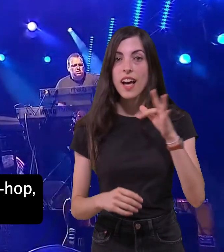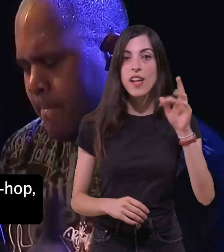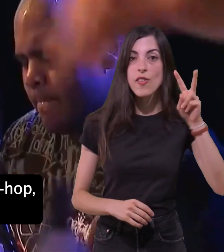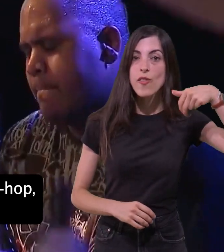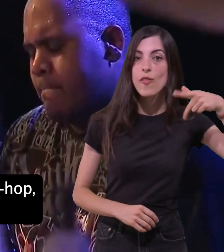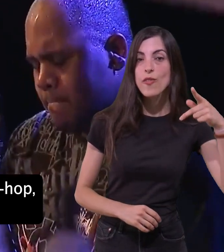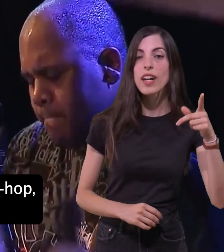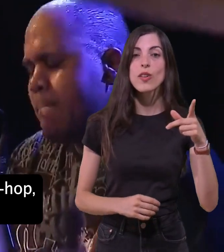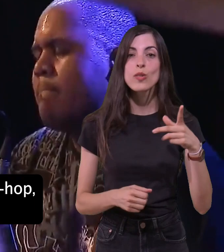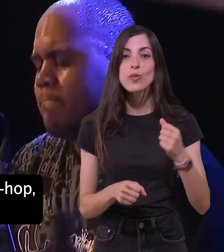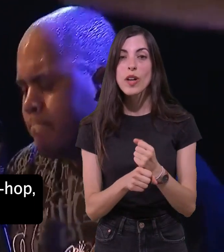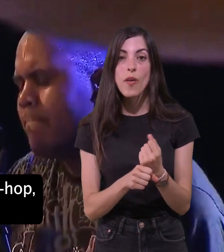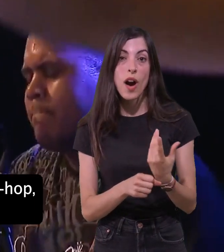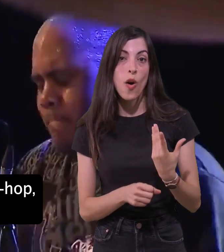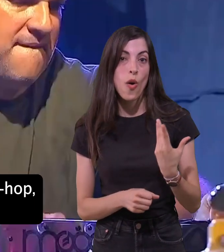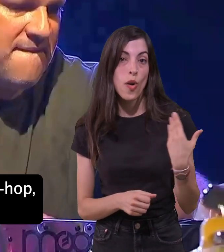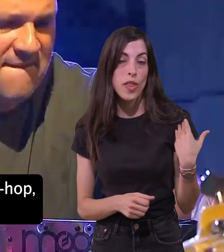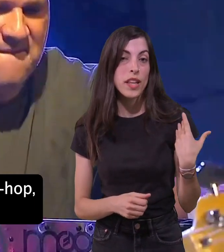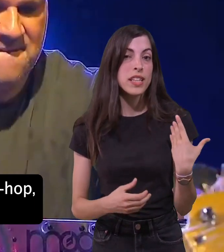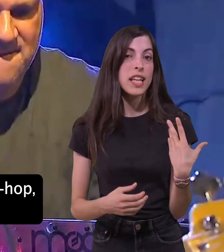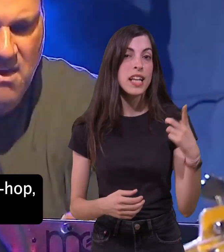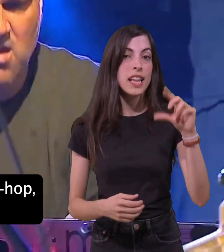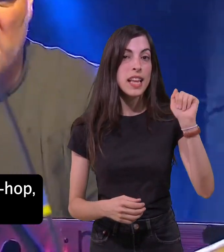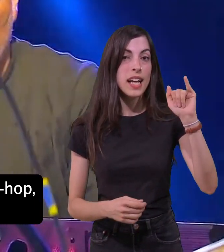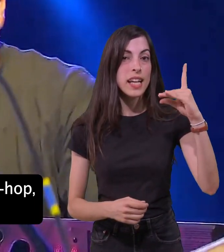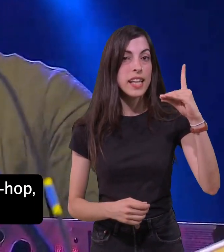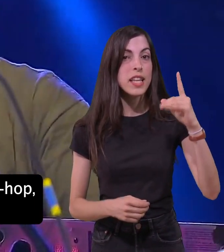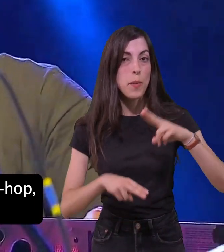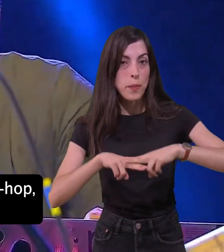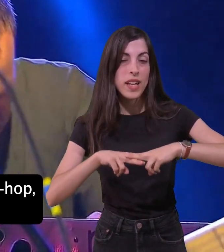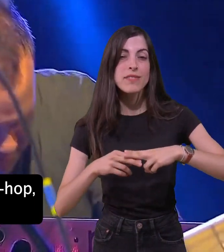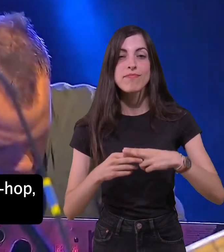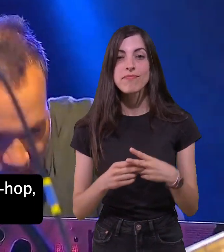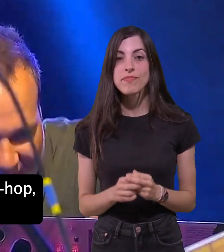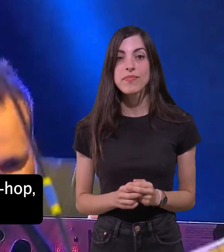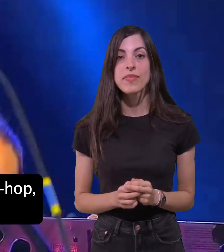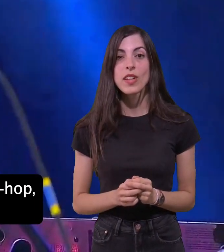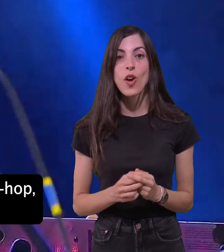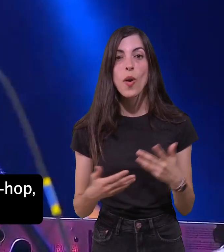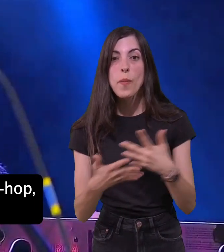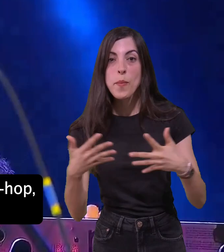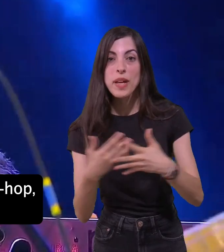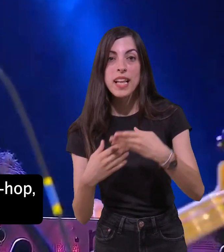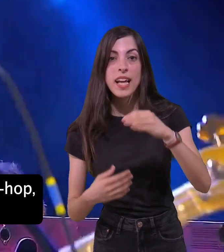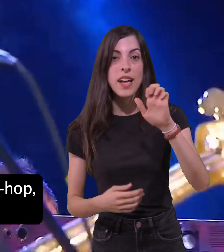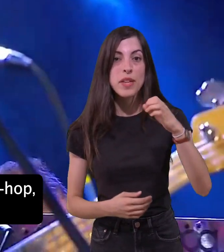donde experimenta con el bebop y el hip hop, buscando las raíces de este género musical.